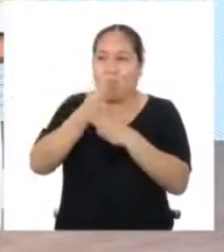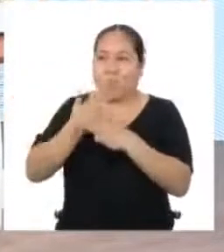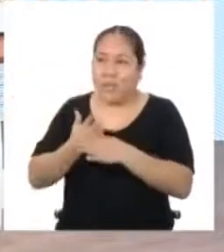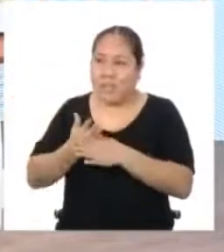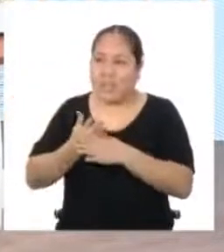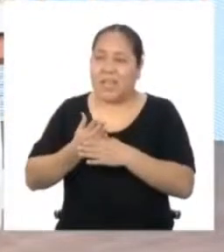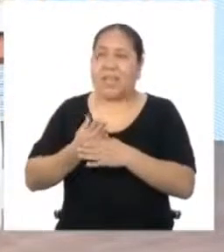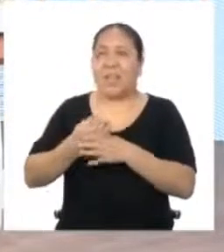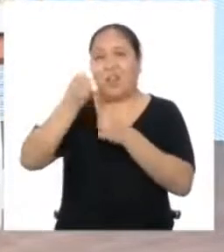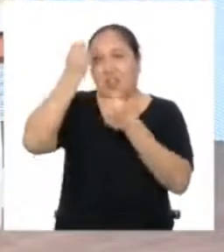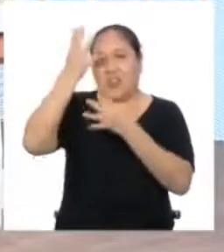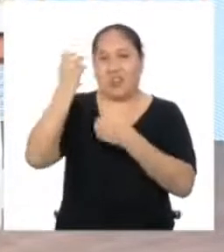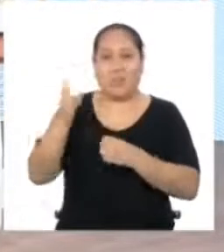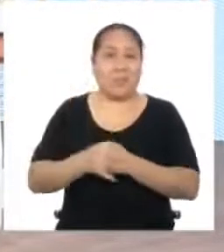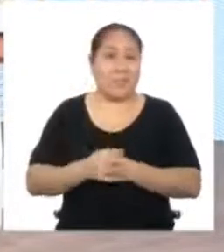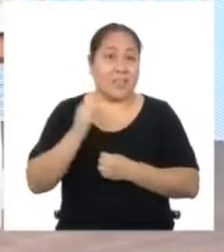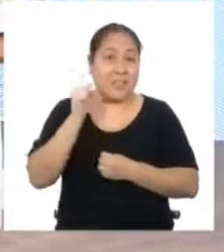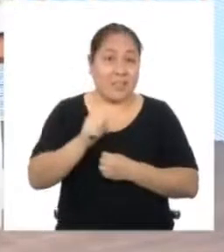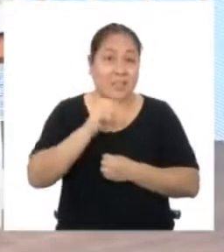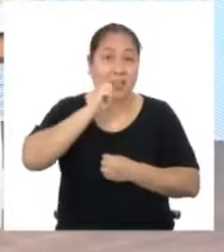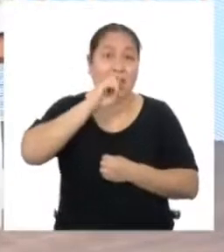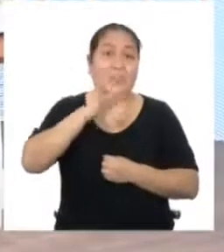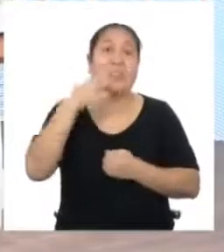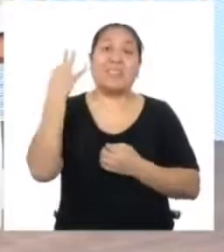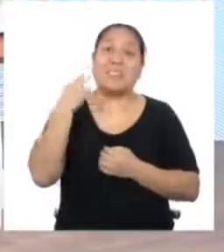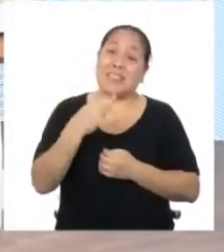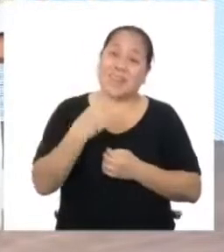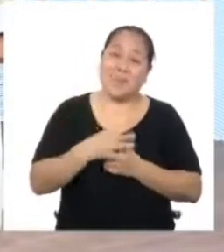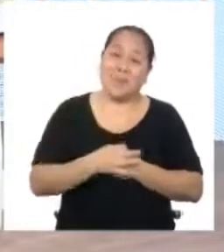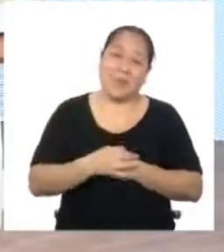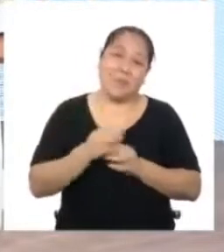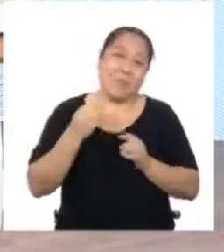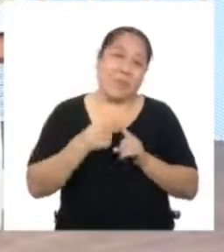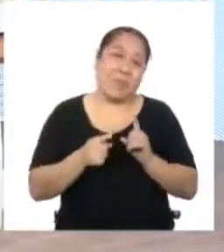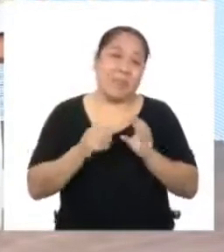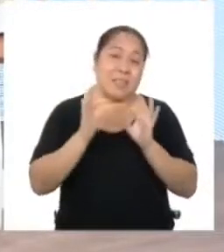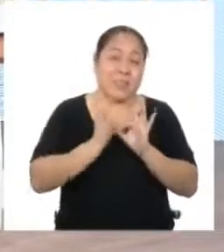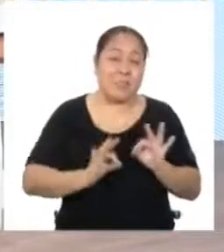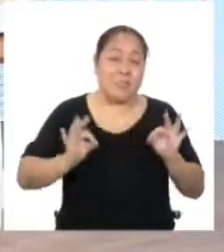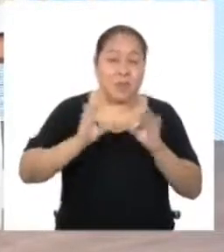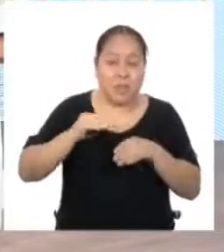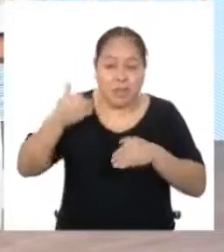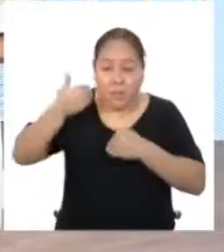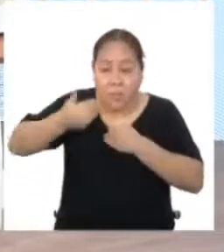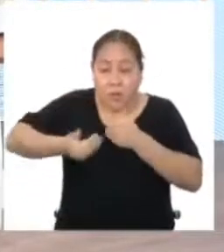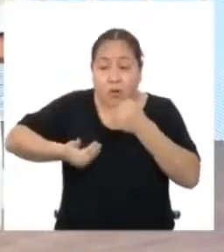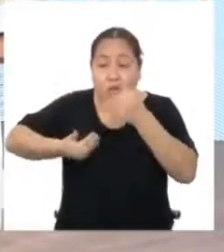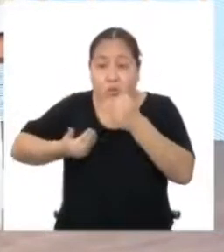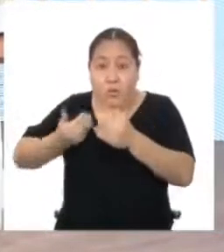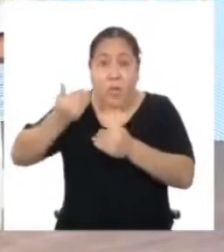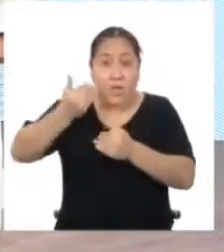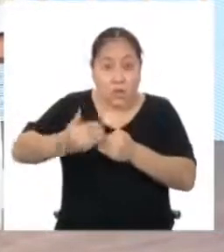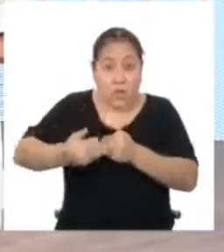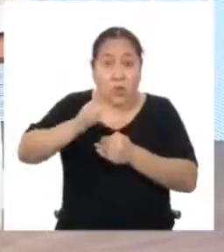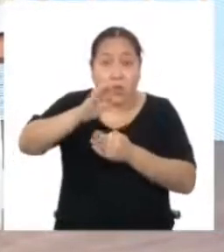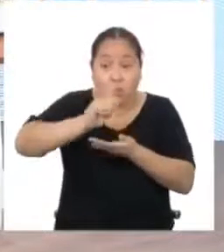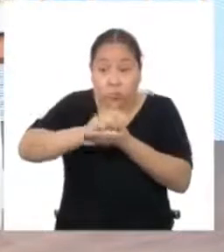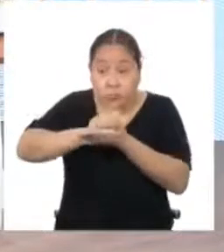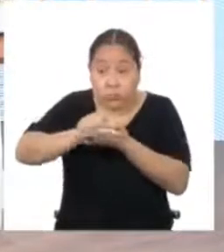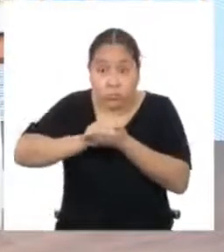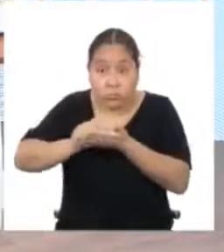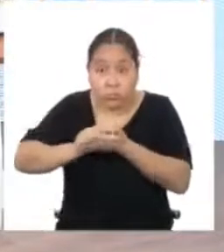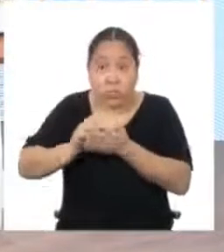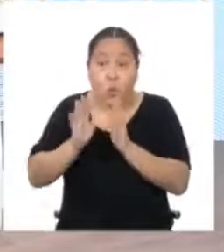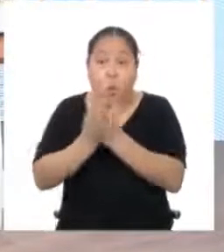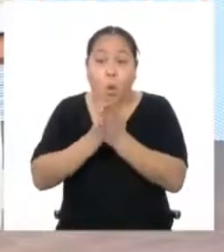Ah, y esto lo repito siempre Pero es importante que registren todo el proceso de sus cálculos en sus cuadernos O en las